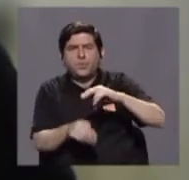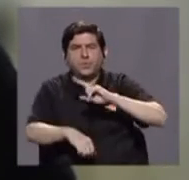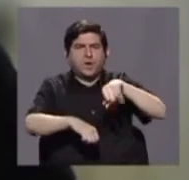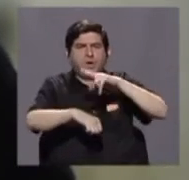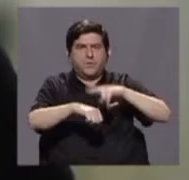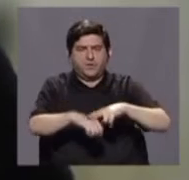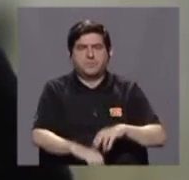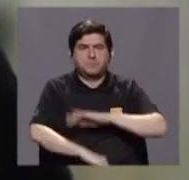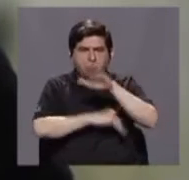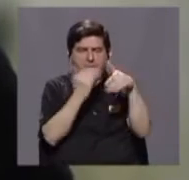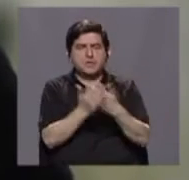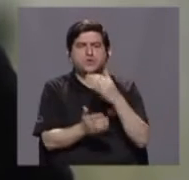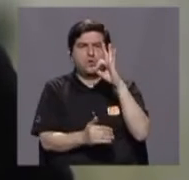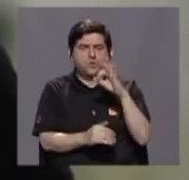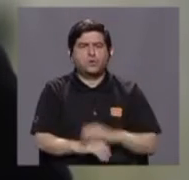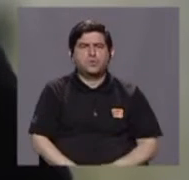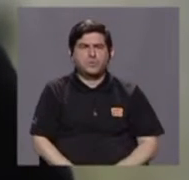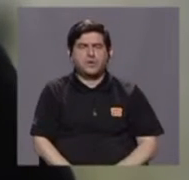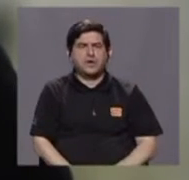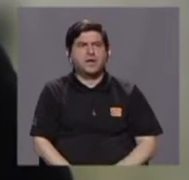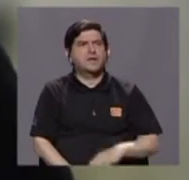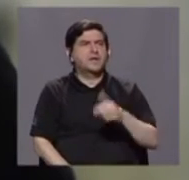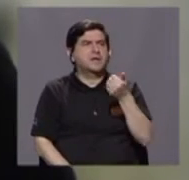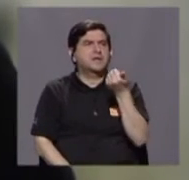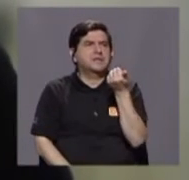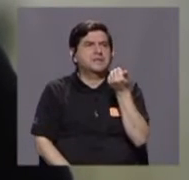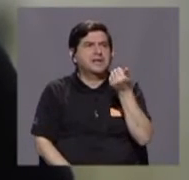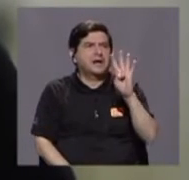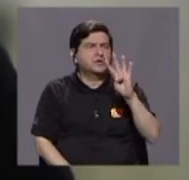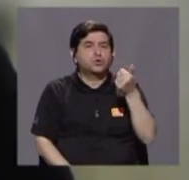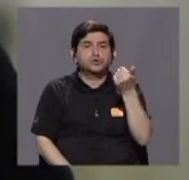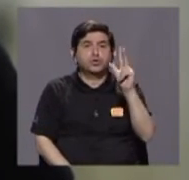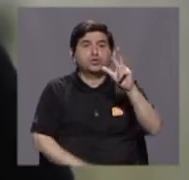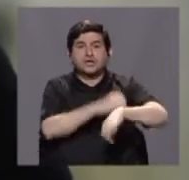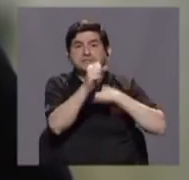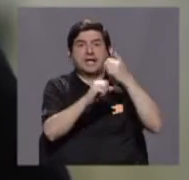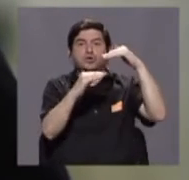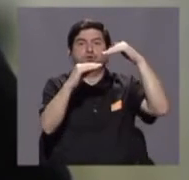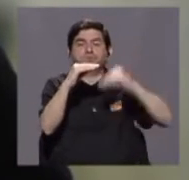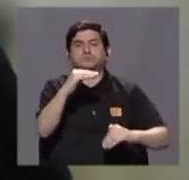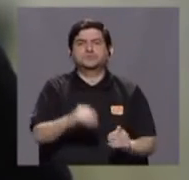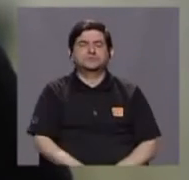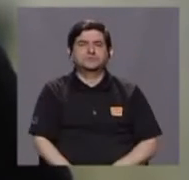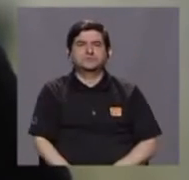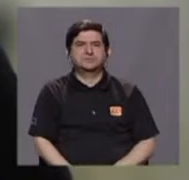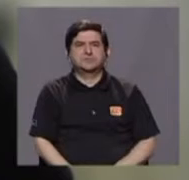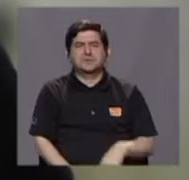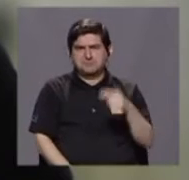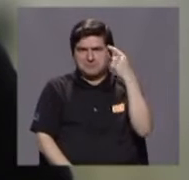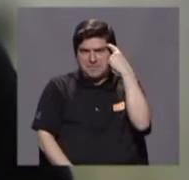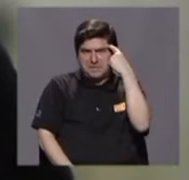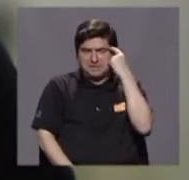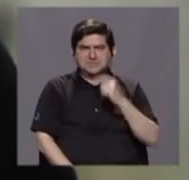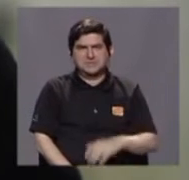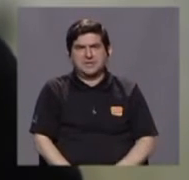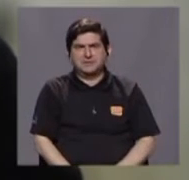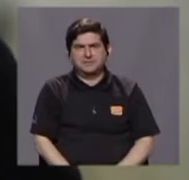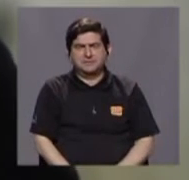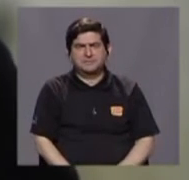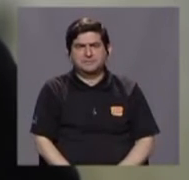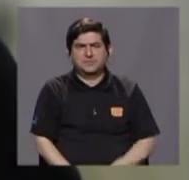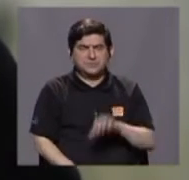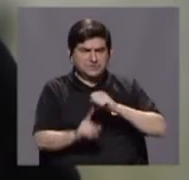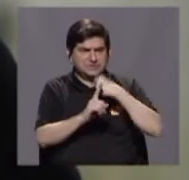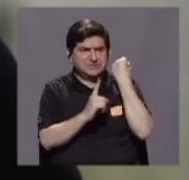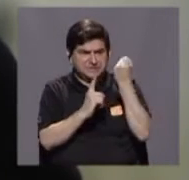todo bien estandarizado, de unos 14, 13 años, con lo cual 80 por 13, pues es 81 por 13,